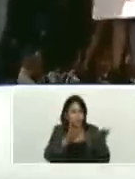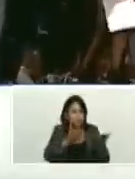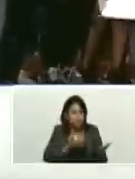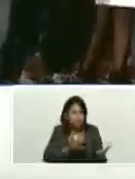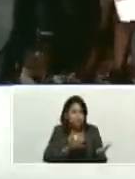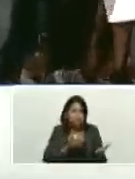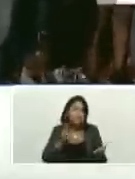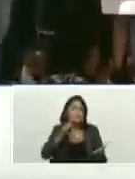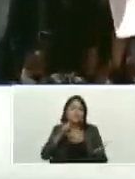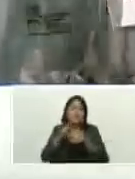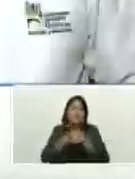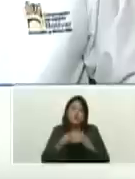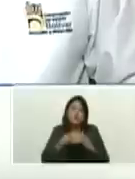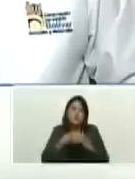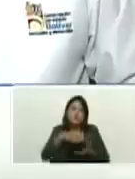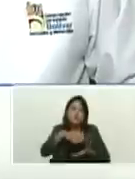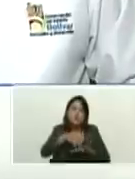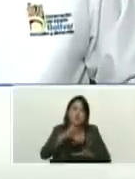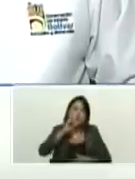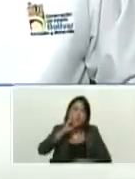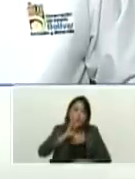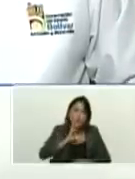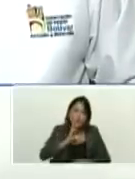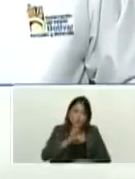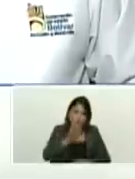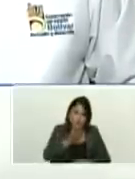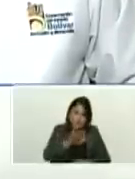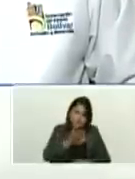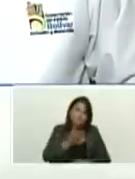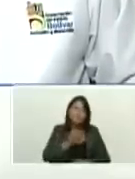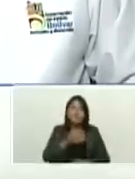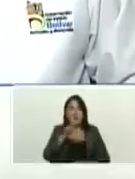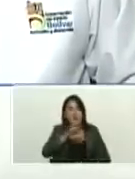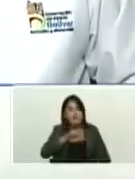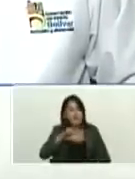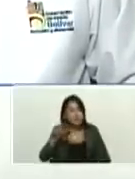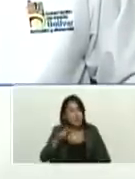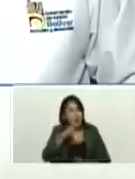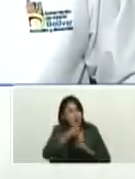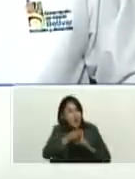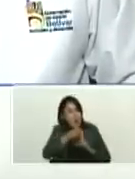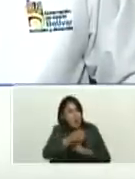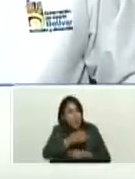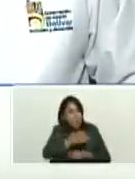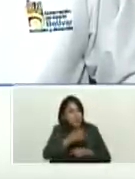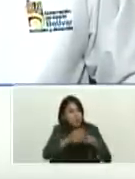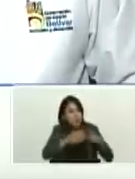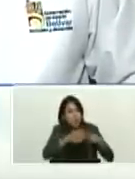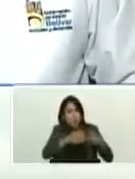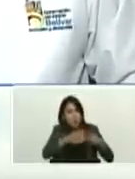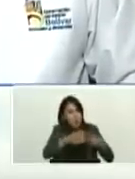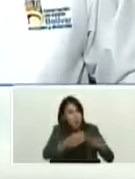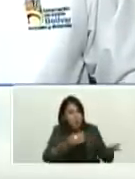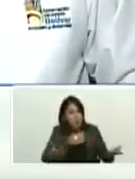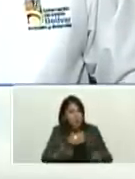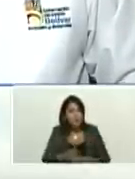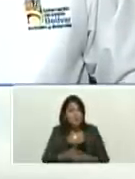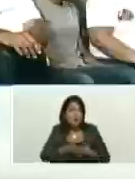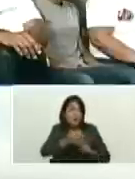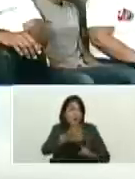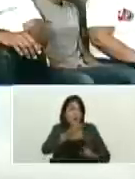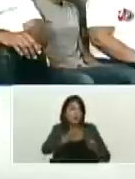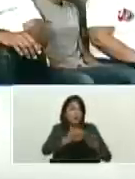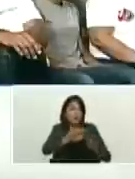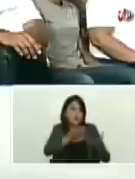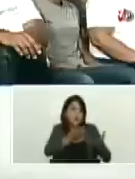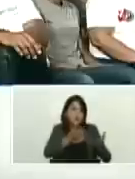Estado Bolívar y con el pueblo de a pie, luchador permanente por las causas justas. ¡Que viva